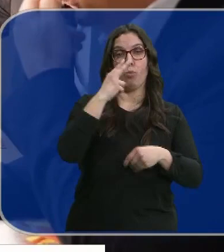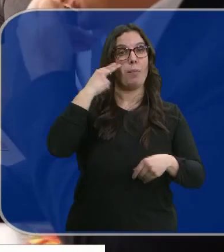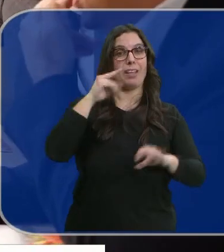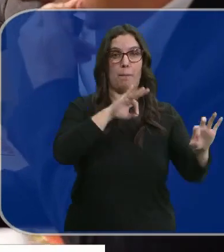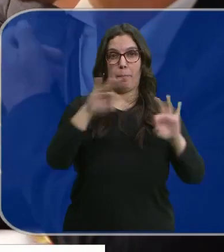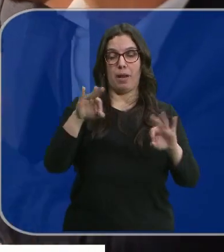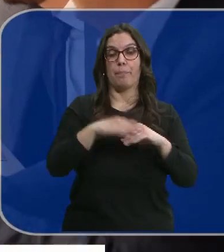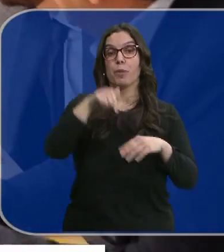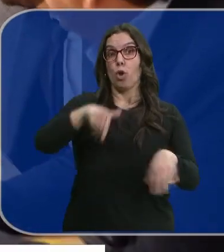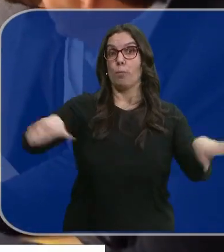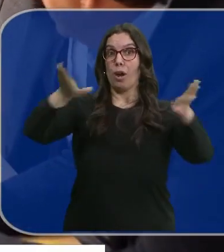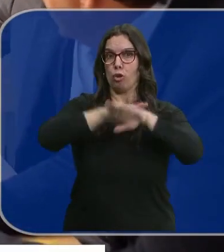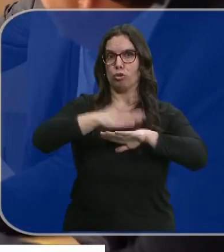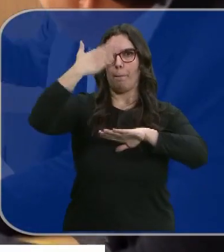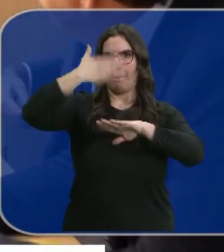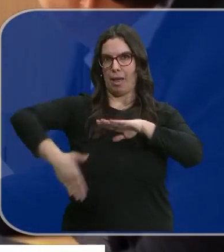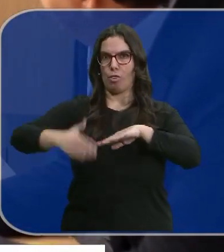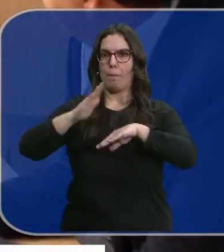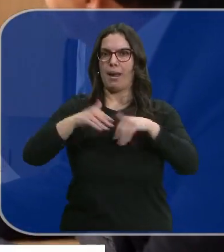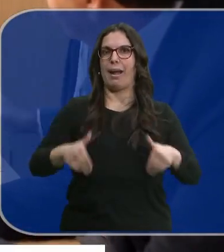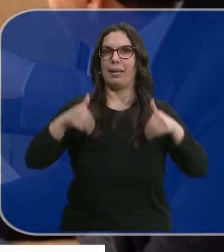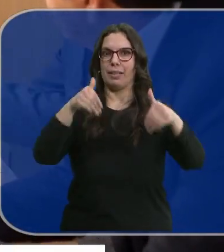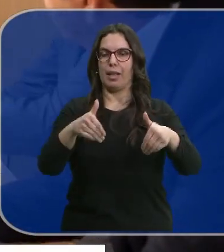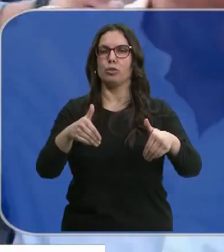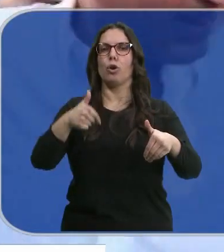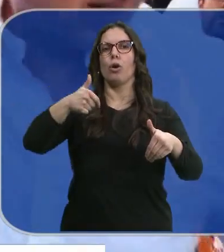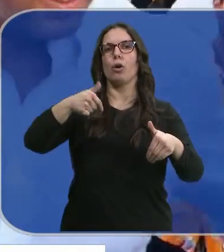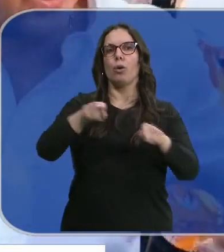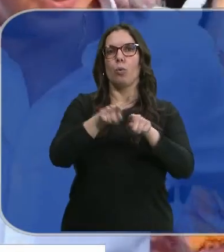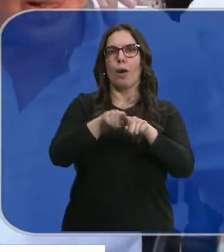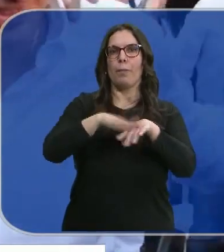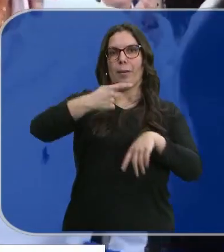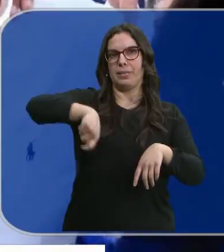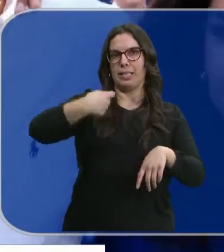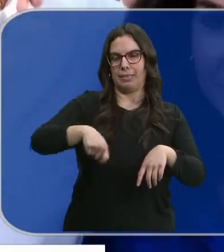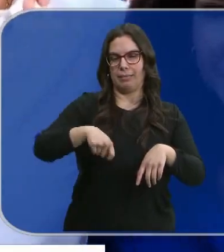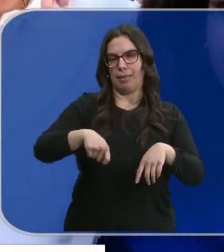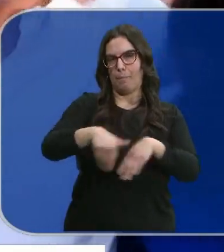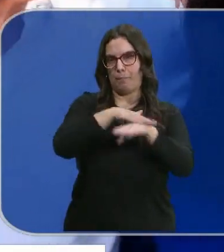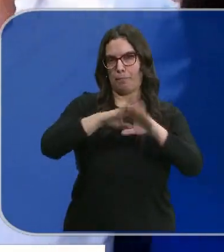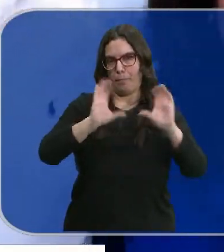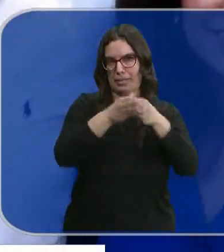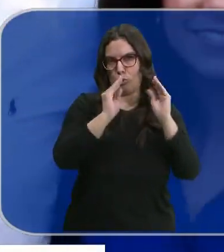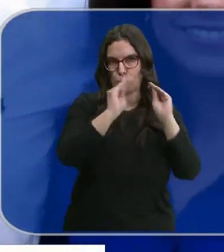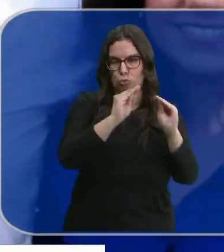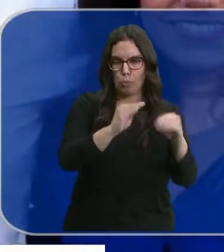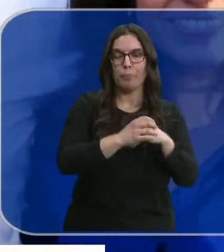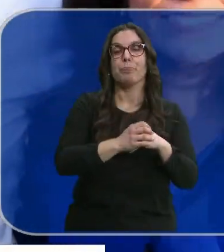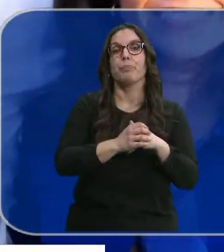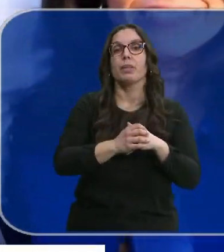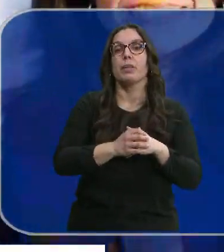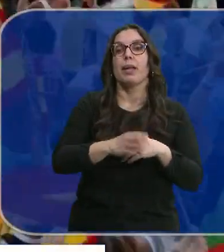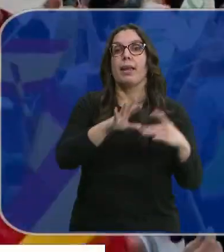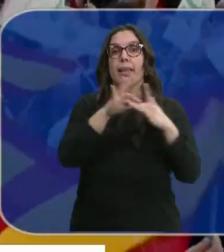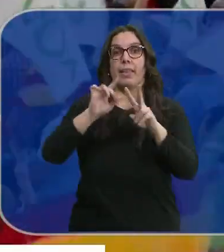Abascal. Esta noche finaliza el plazo para presentar candidaturas a presidir el partido. Junto a García Gallardo, líder de Vox en Castilla y